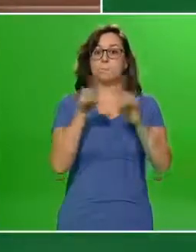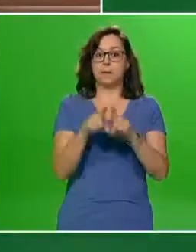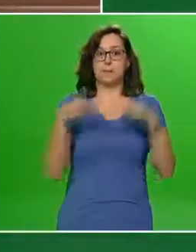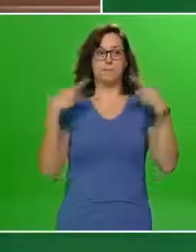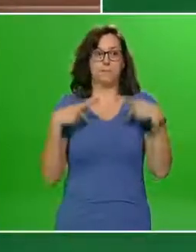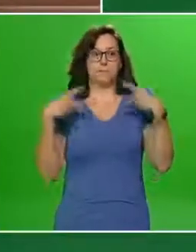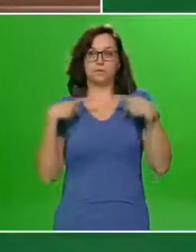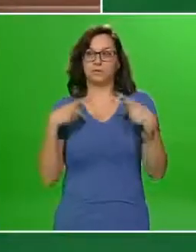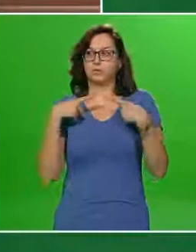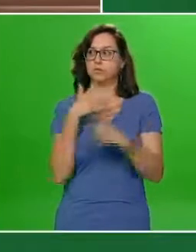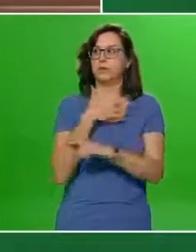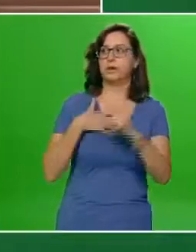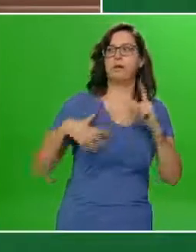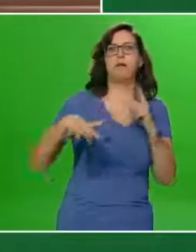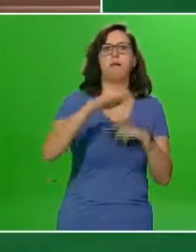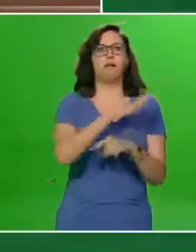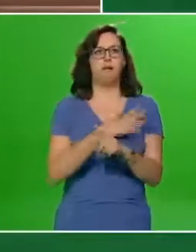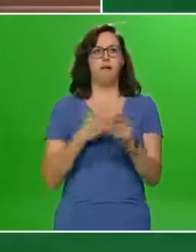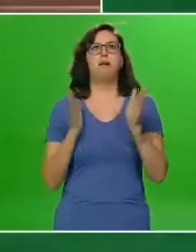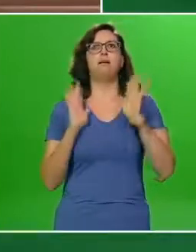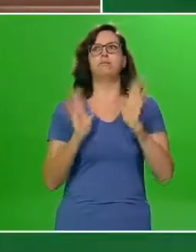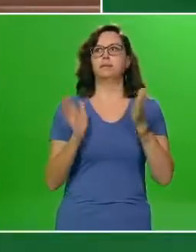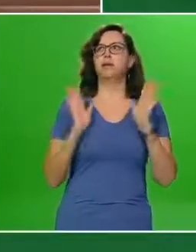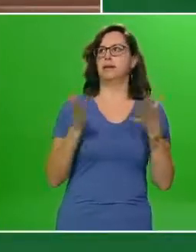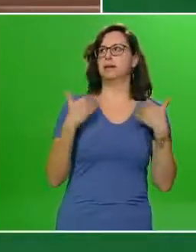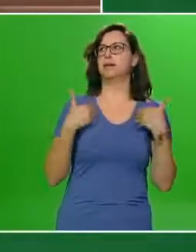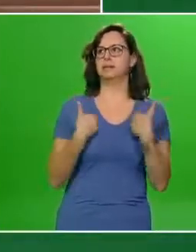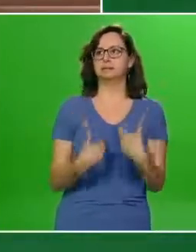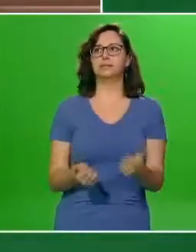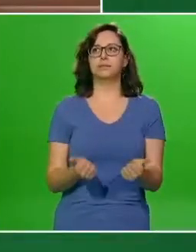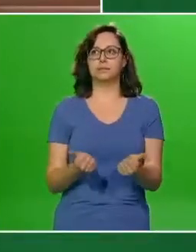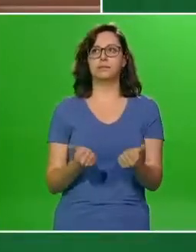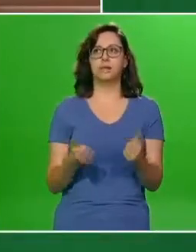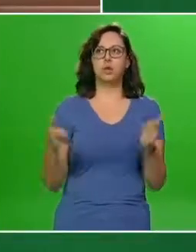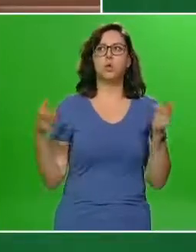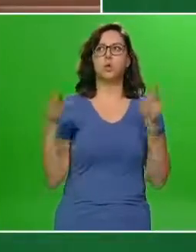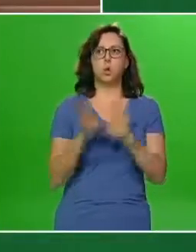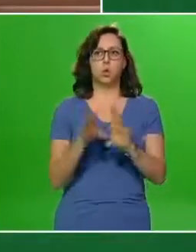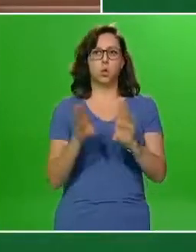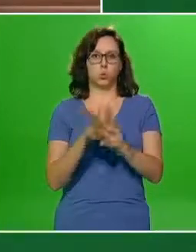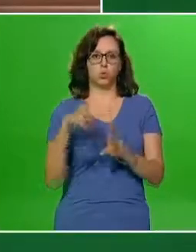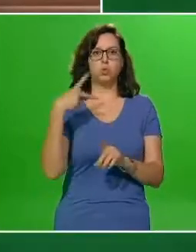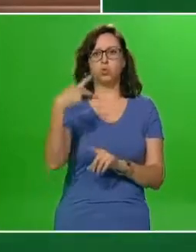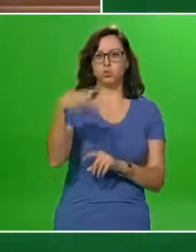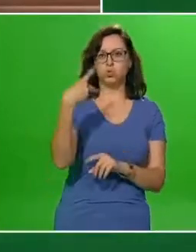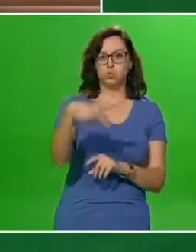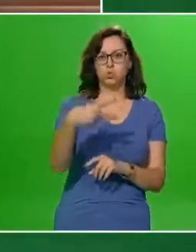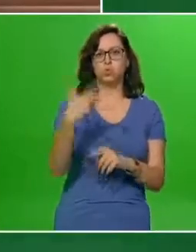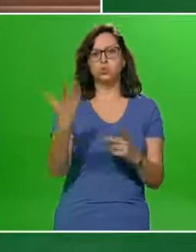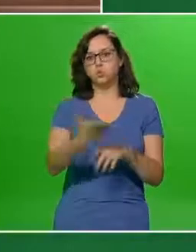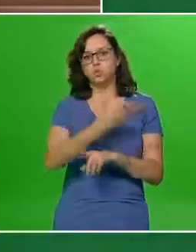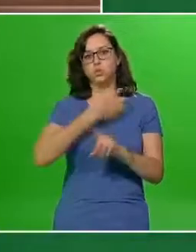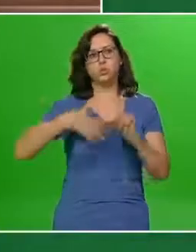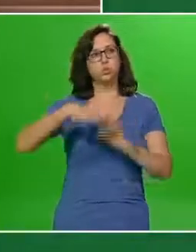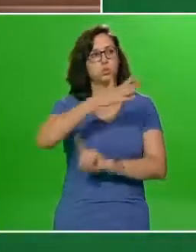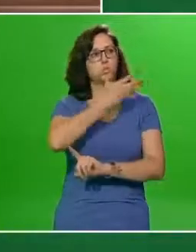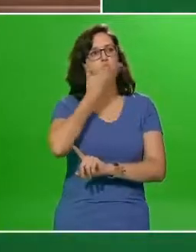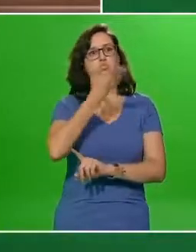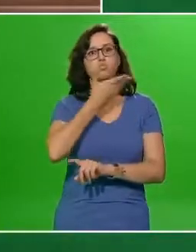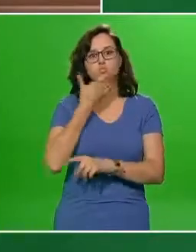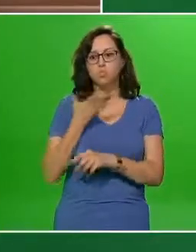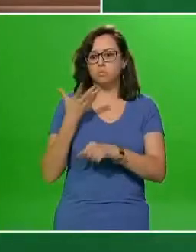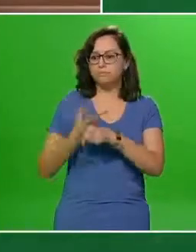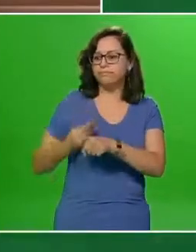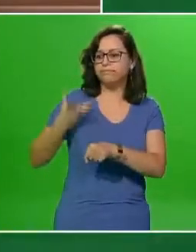que entiendan cómo está el comportamiento de la epidemia en su entorno, para reforzar una serie